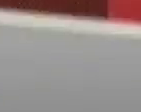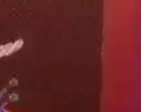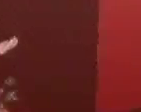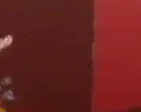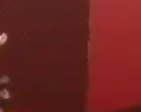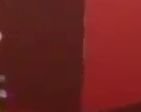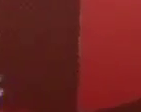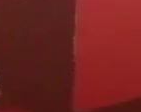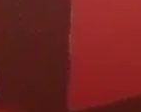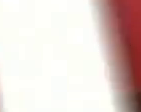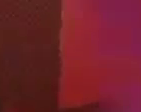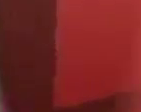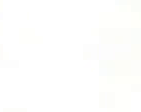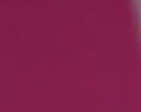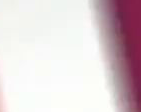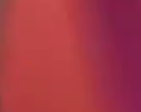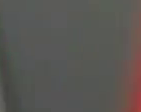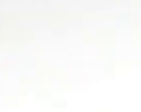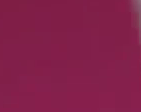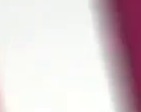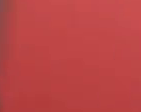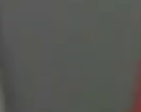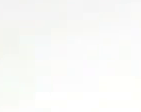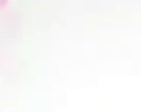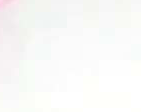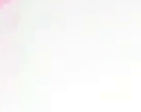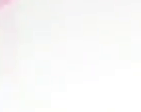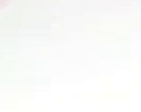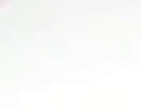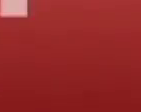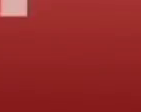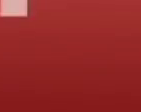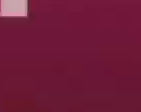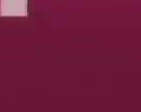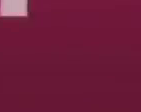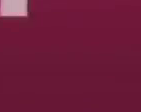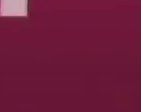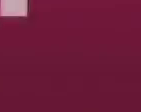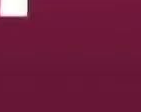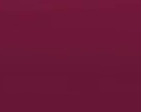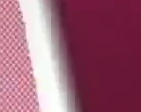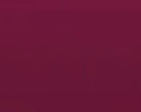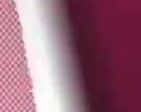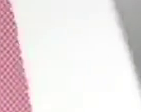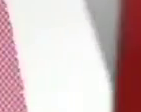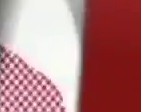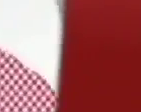somos los indispensables para que haya revolución. Nosotros somos los pobres, todos somos...